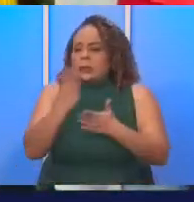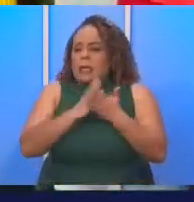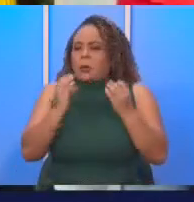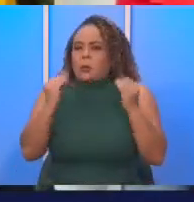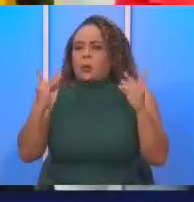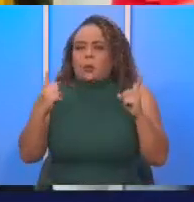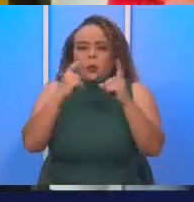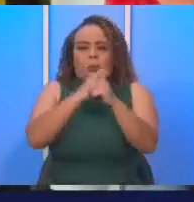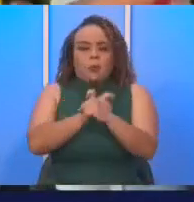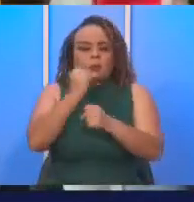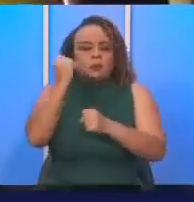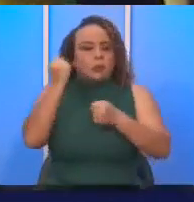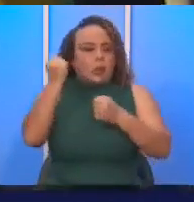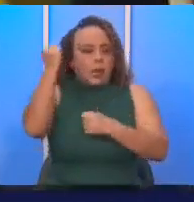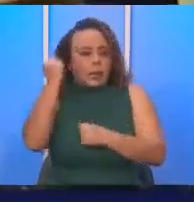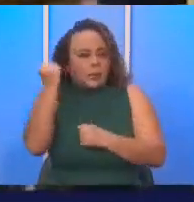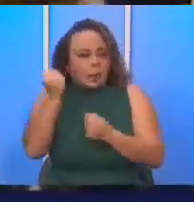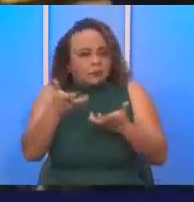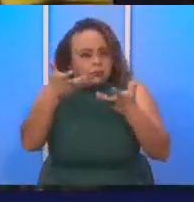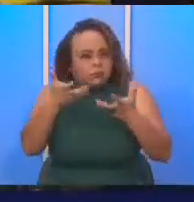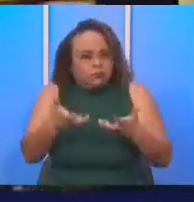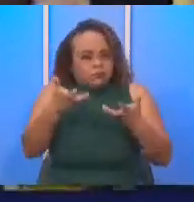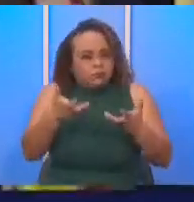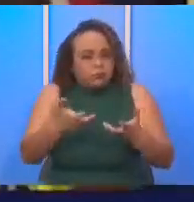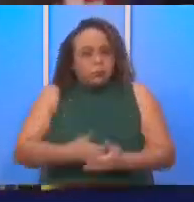Es un camión, es un vehículo pesado.